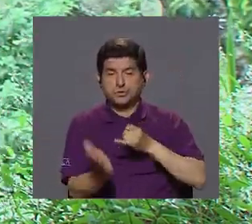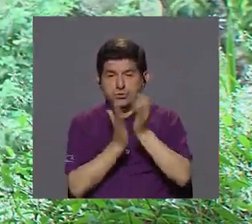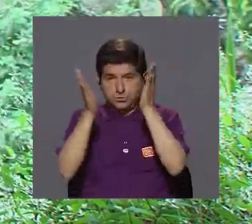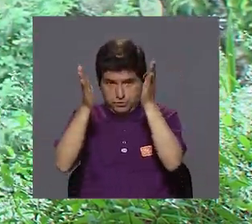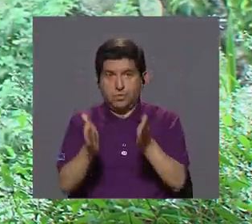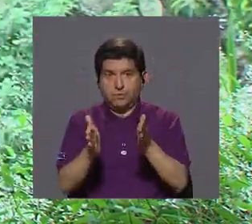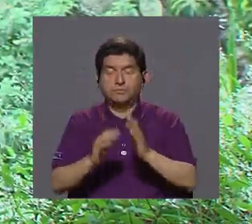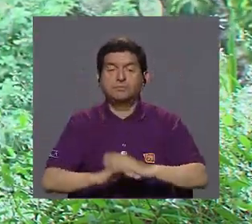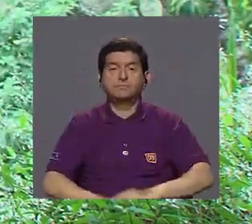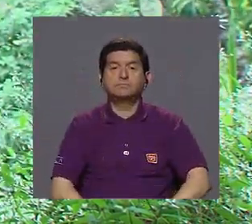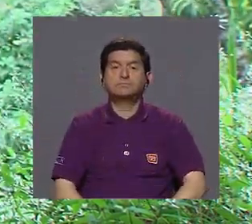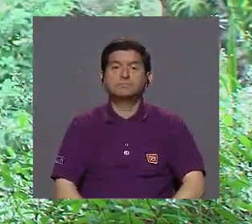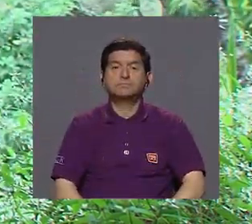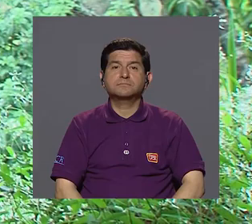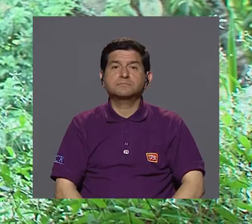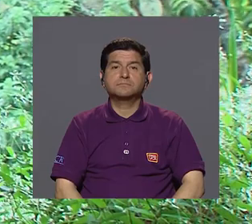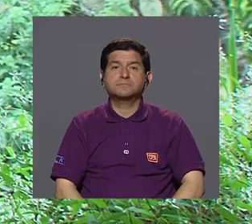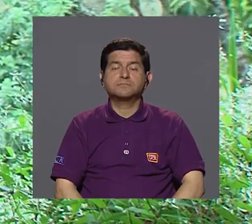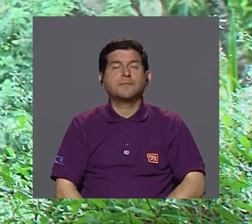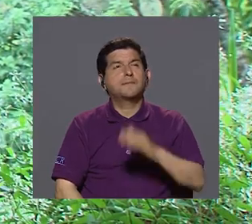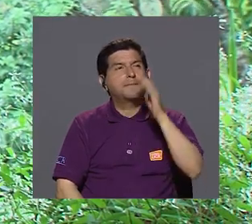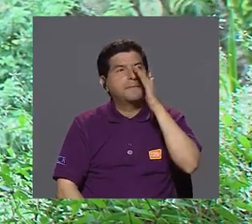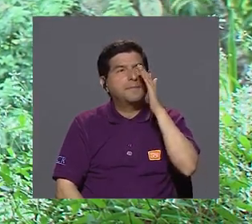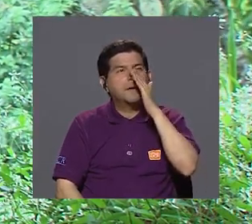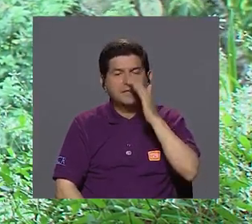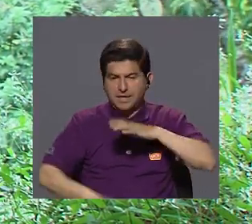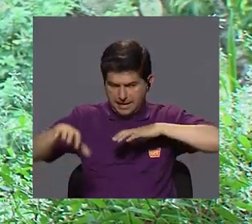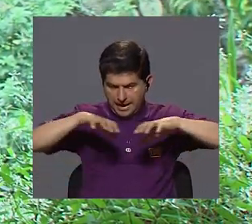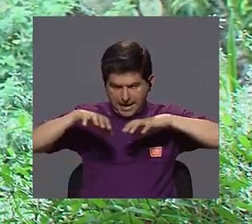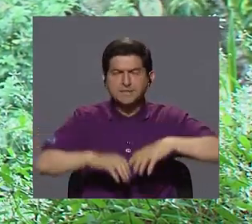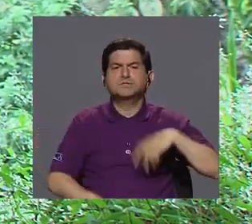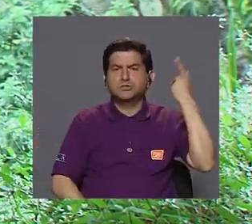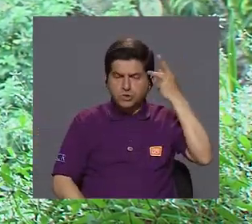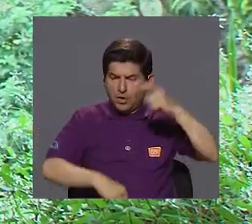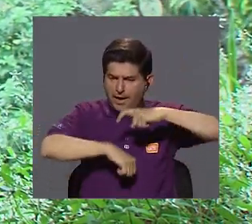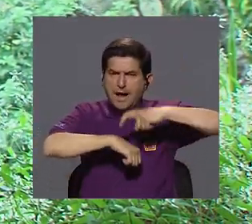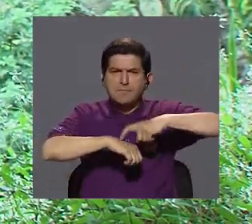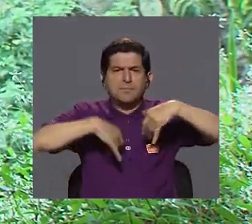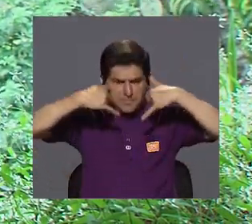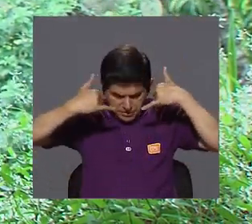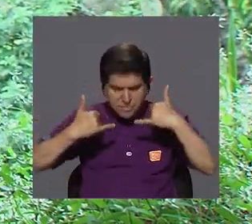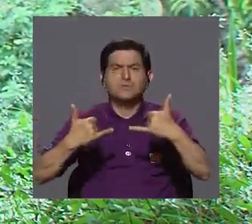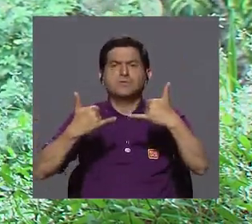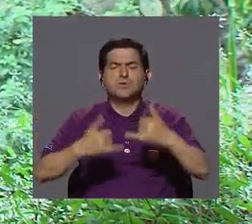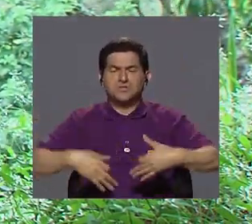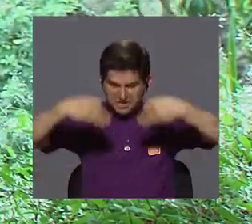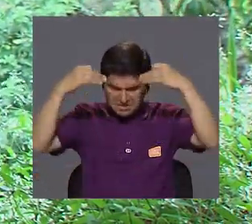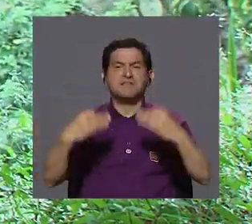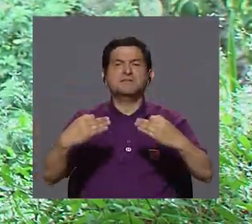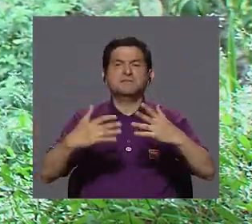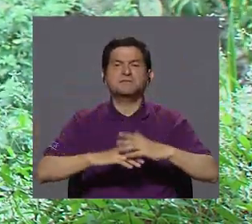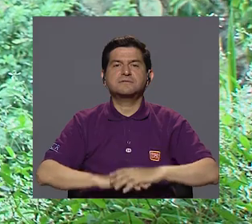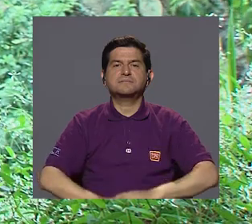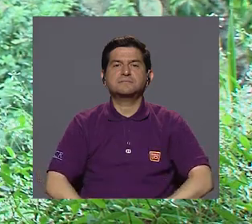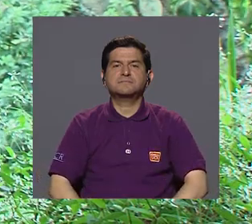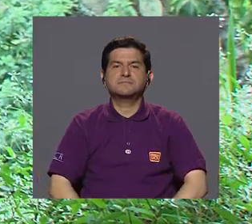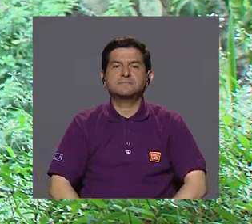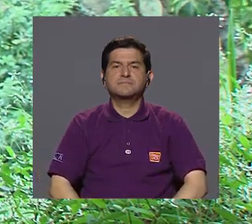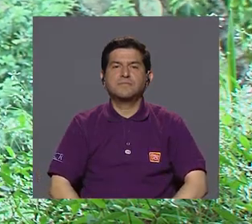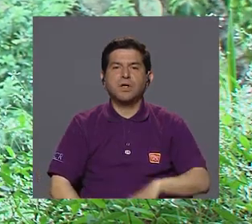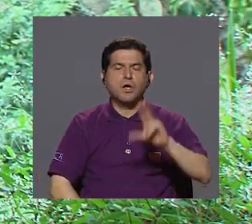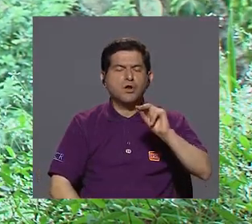digamos, en este caso yo como investigadora, que la maternidad es un acto político desde el momento incluso de